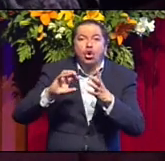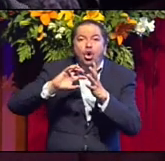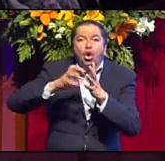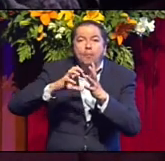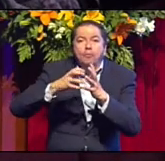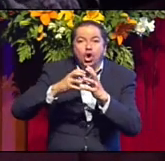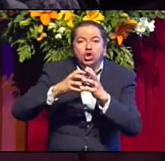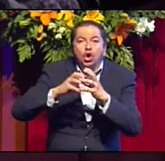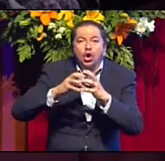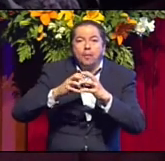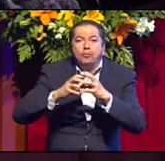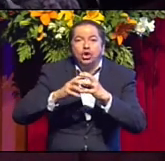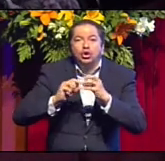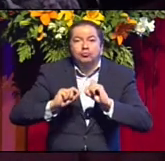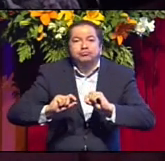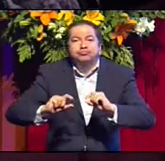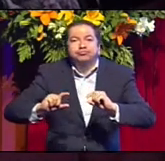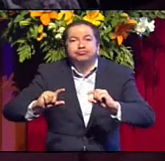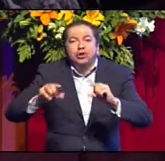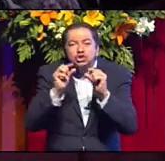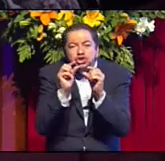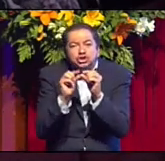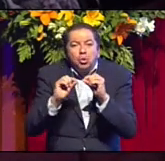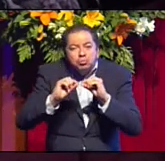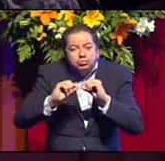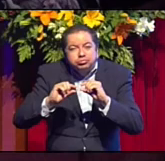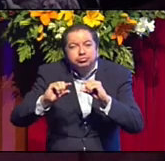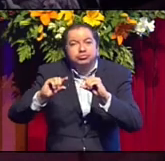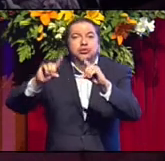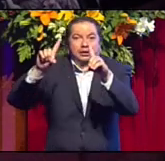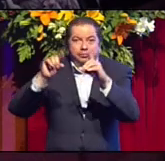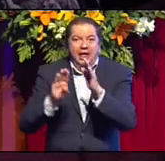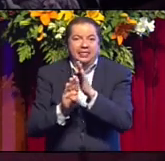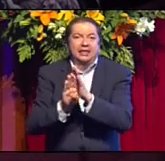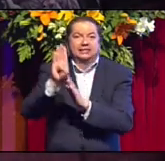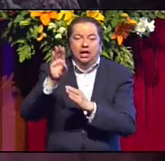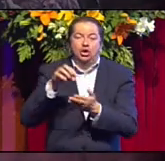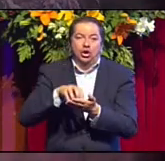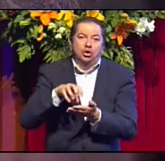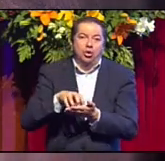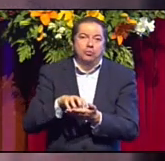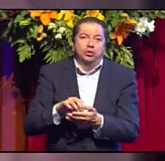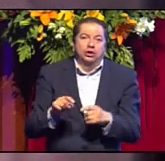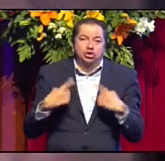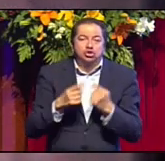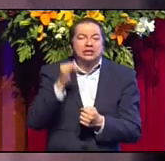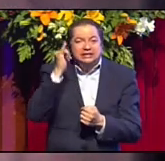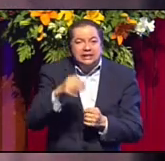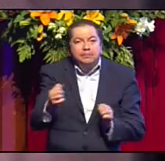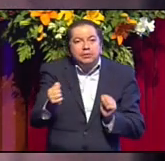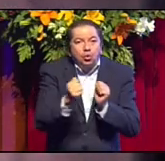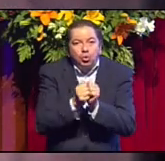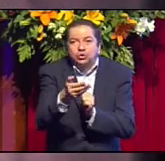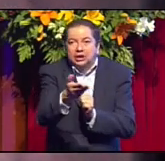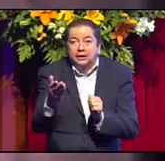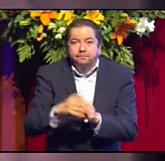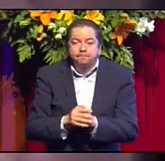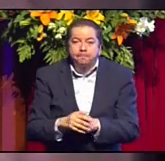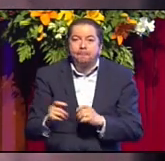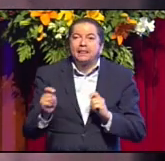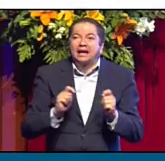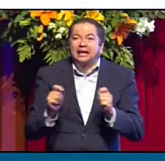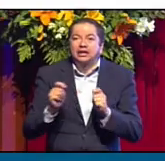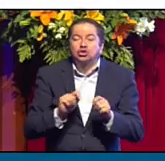pequeñito, pero que hace crecer y desarrollarse en nuestra comuna. Por eso, siempre vamos a estar del lado de ellos. Gestión de